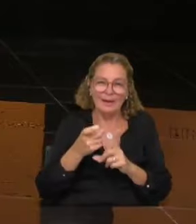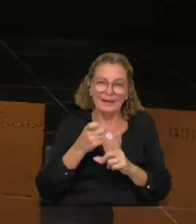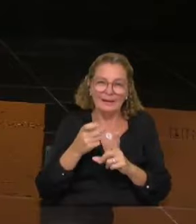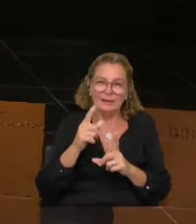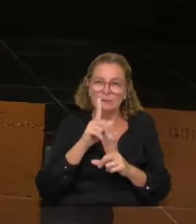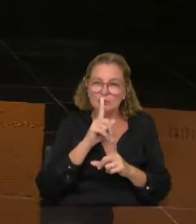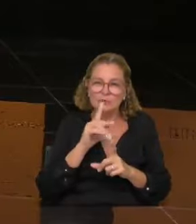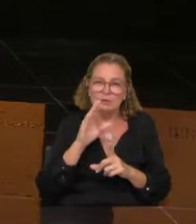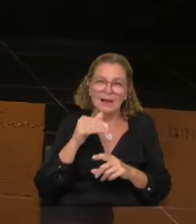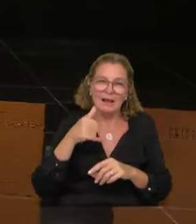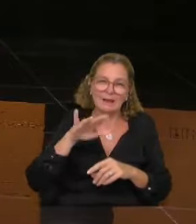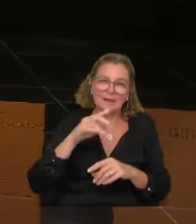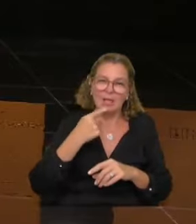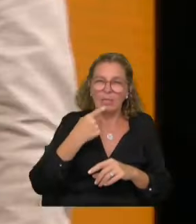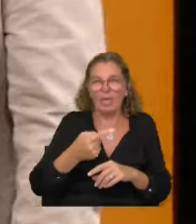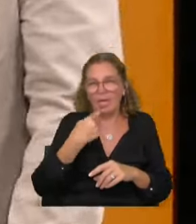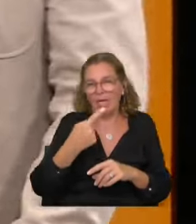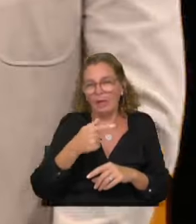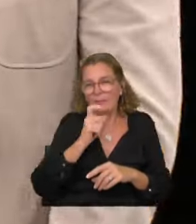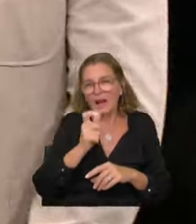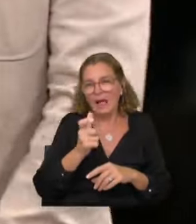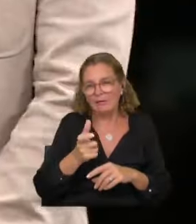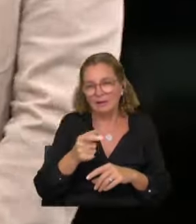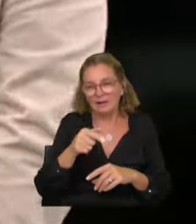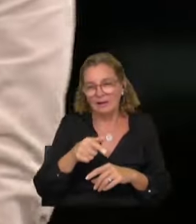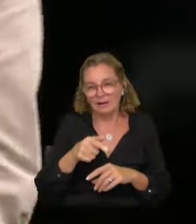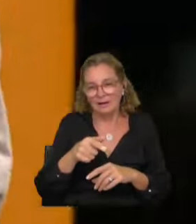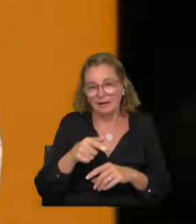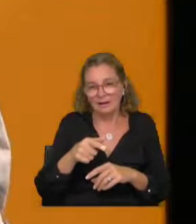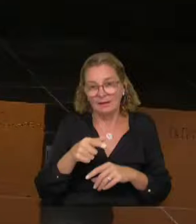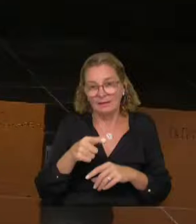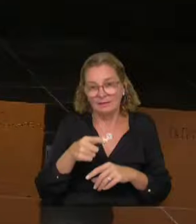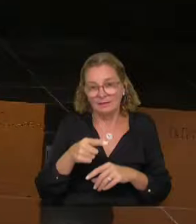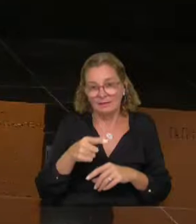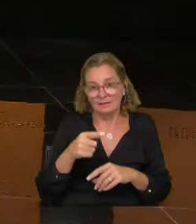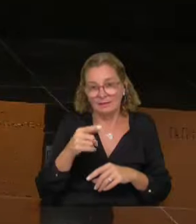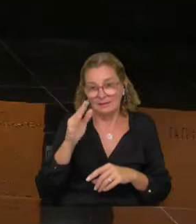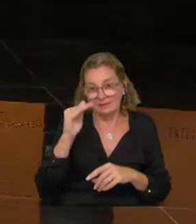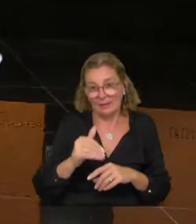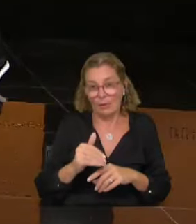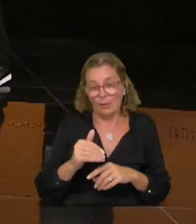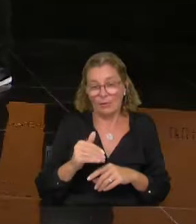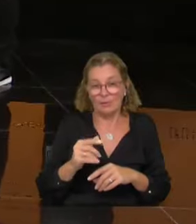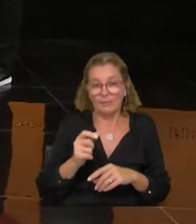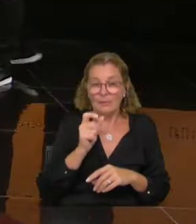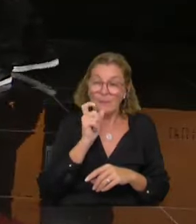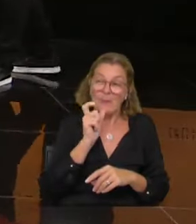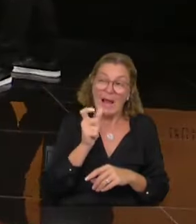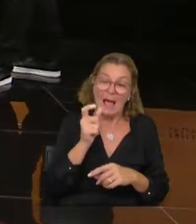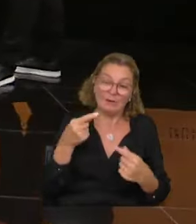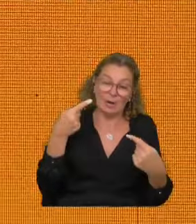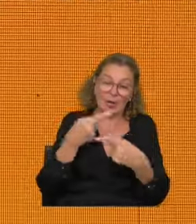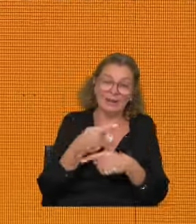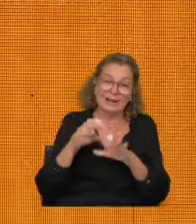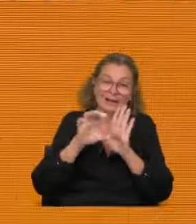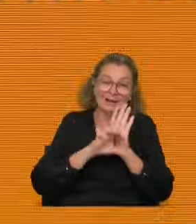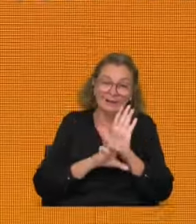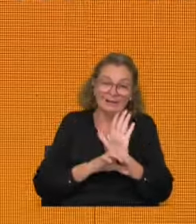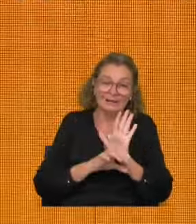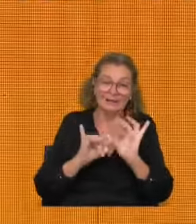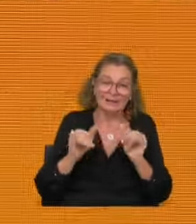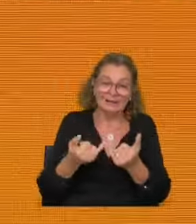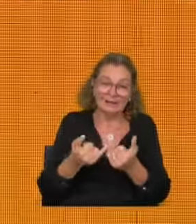callate etcétera insulto acá la Inteligencia artificial si detecta un insulto seguro viene para acá sí Exacto la la la característica de la red